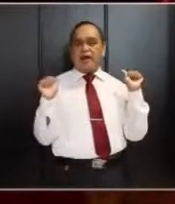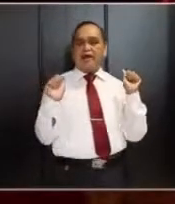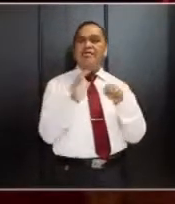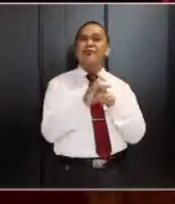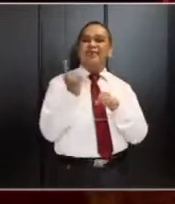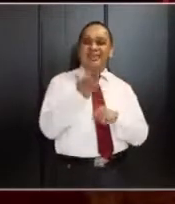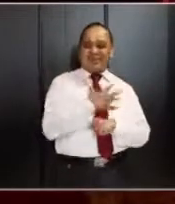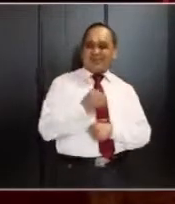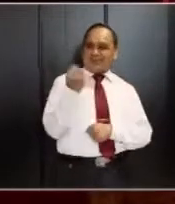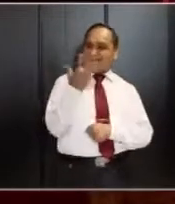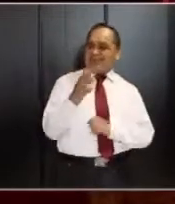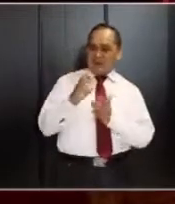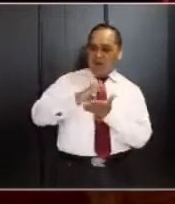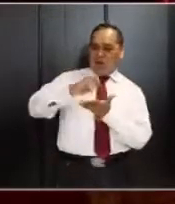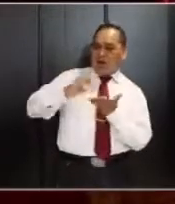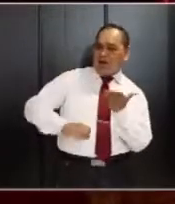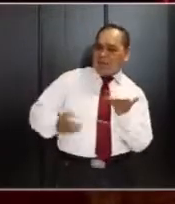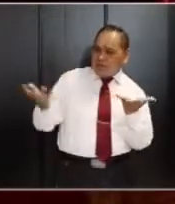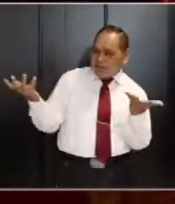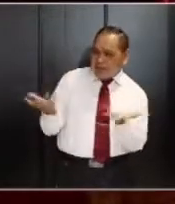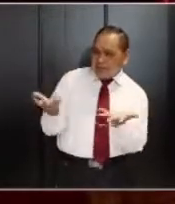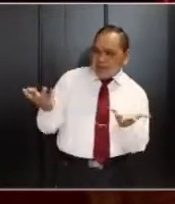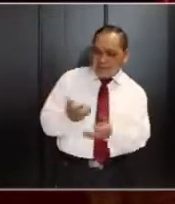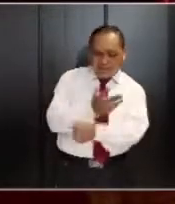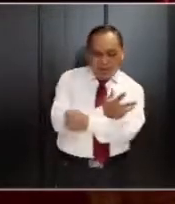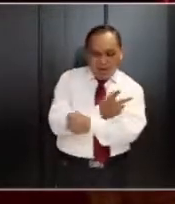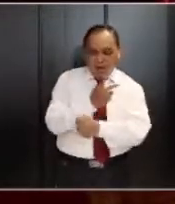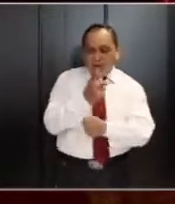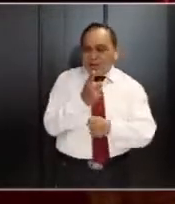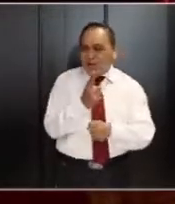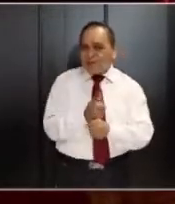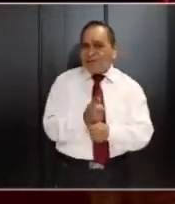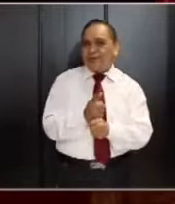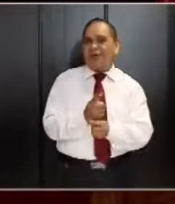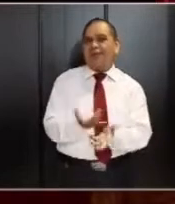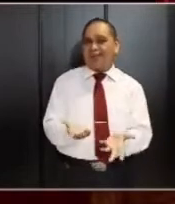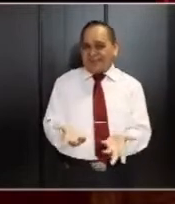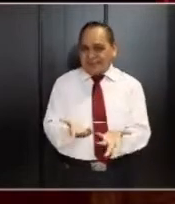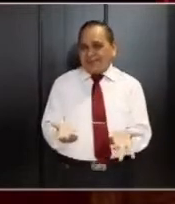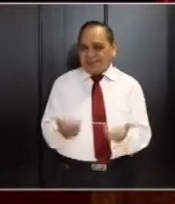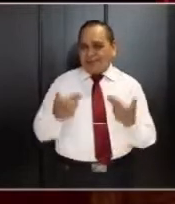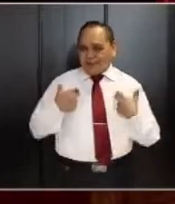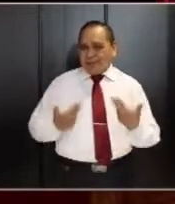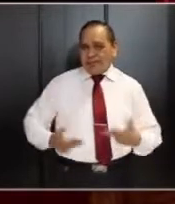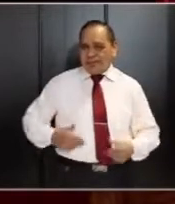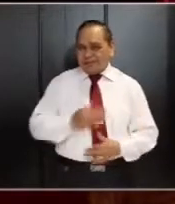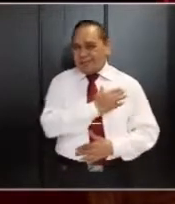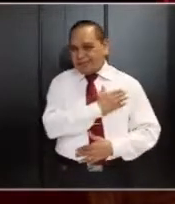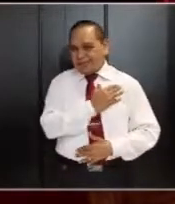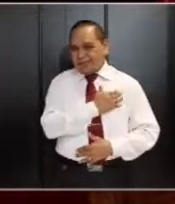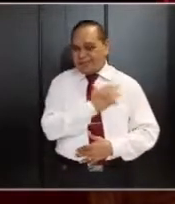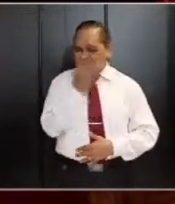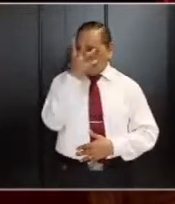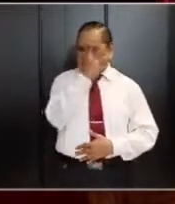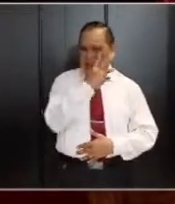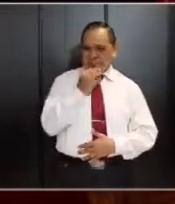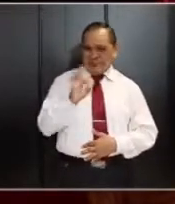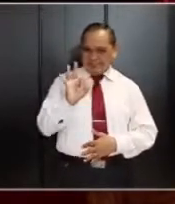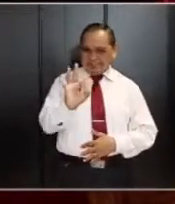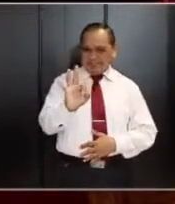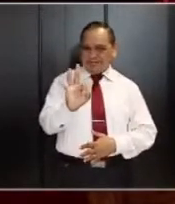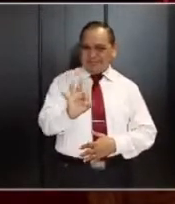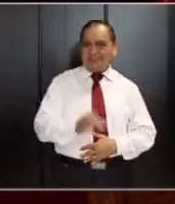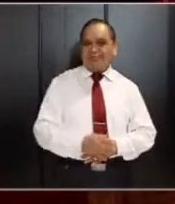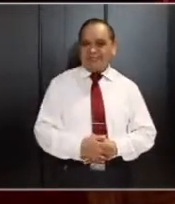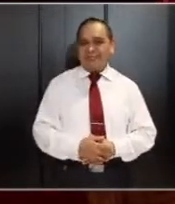este ejemplo de honestidad, de ser buenos seres humanos. Exacto. Muy bonito, mi